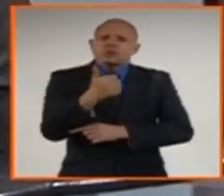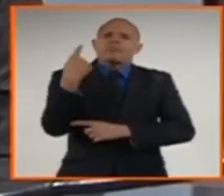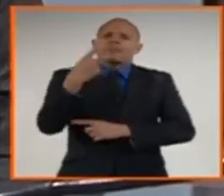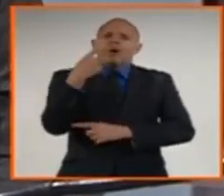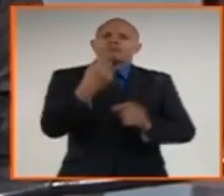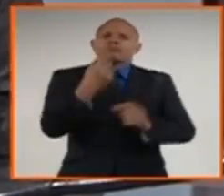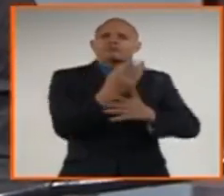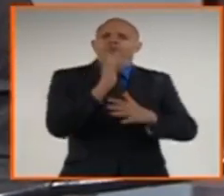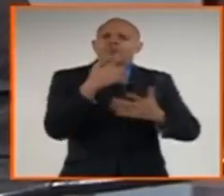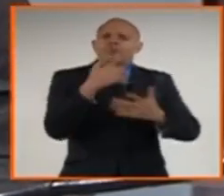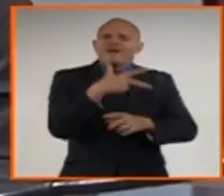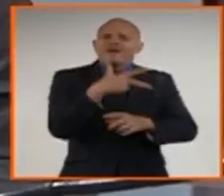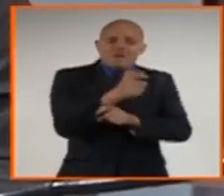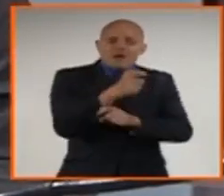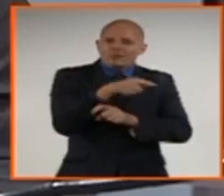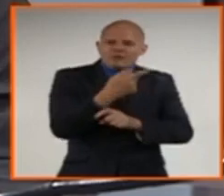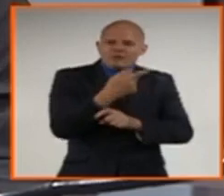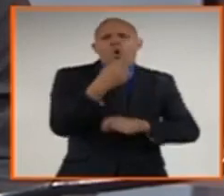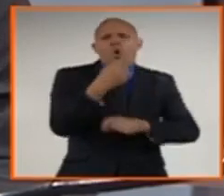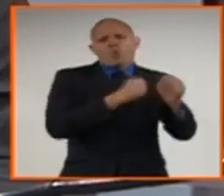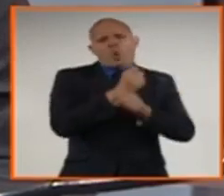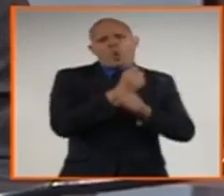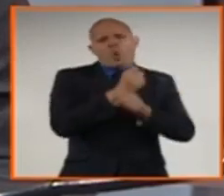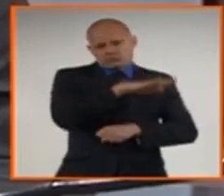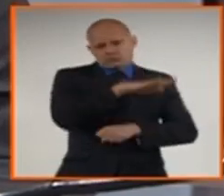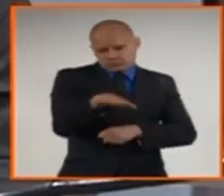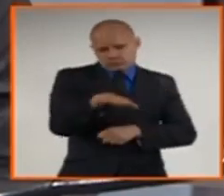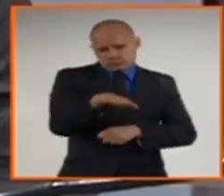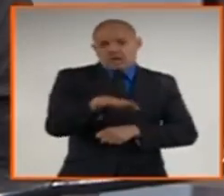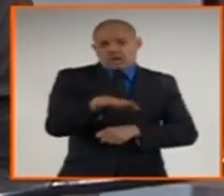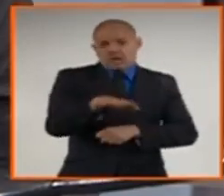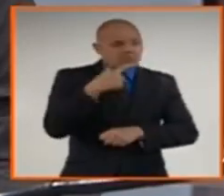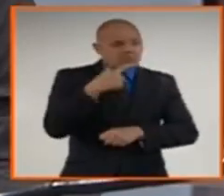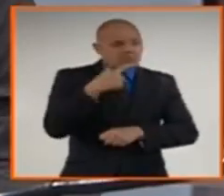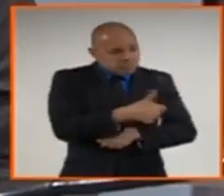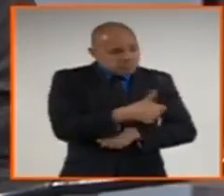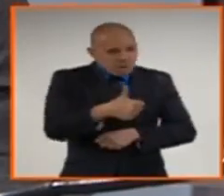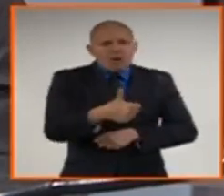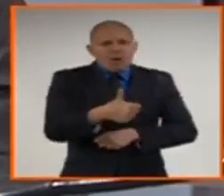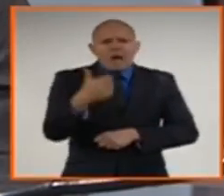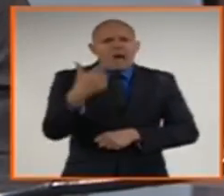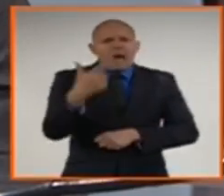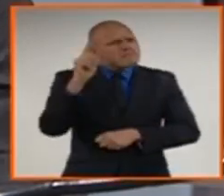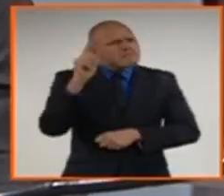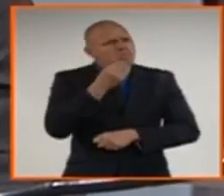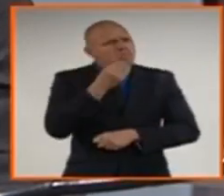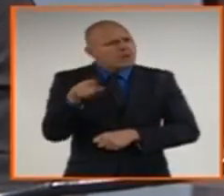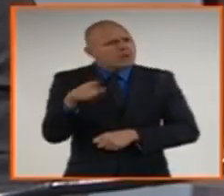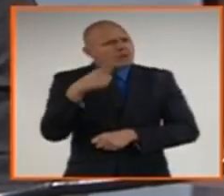una vacuna para la cual nosotros utilizamos las plataformas de vacunas pediátricas con seguridad, con todo demostrado,